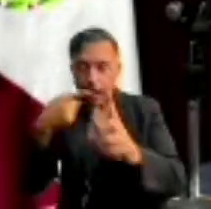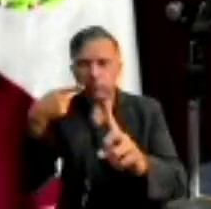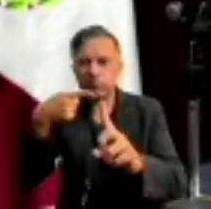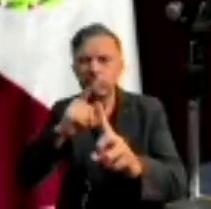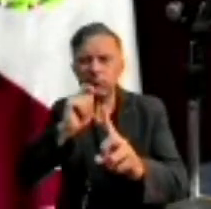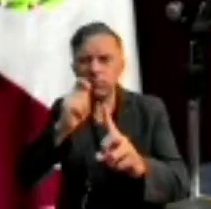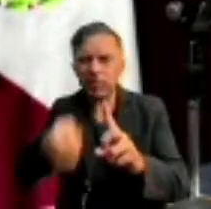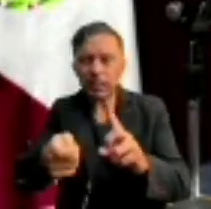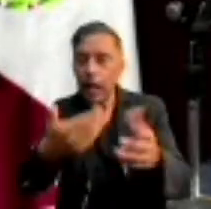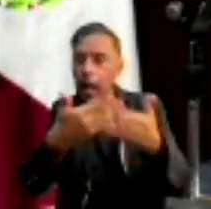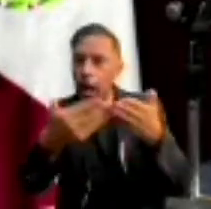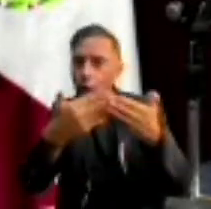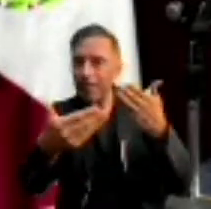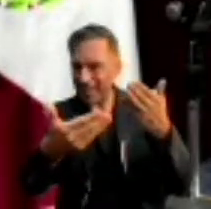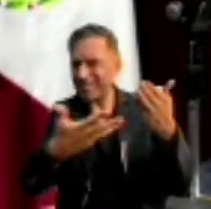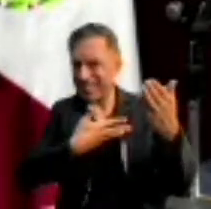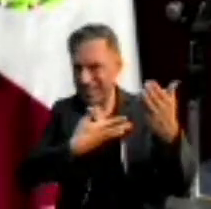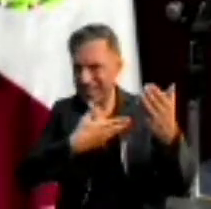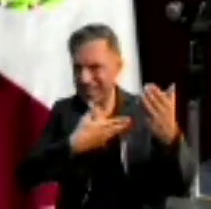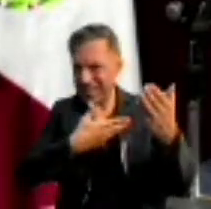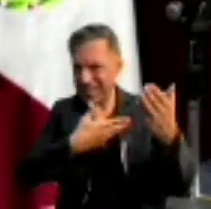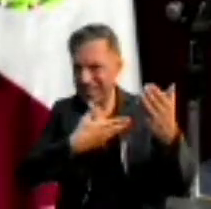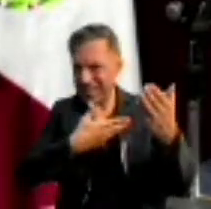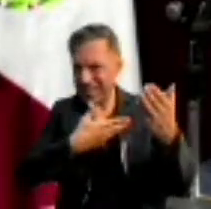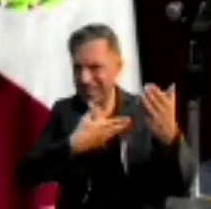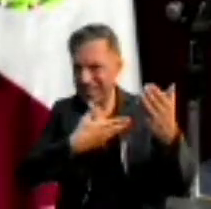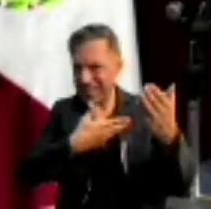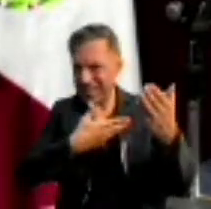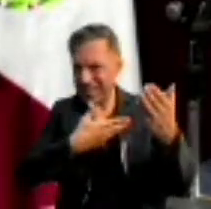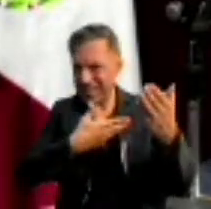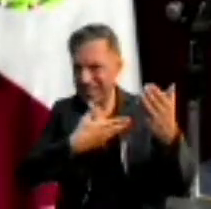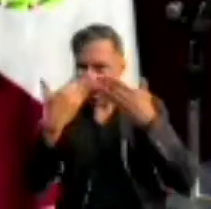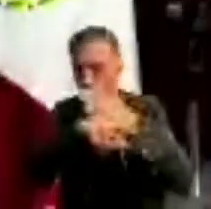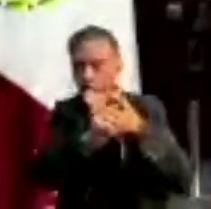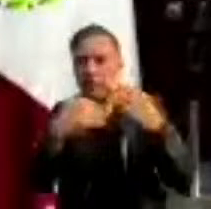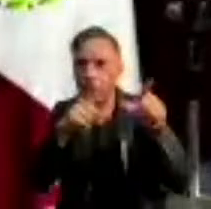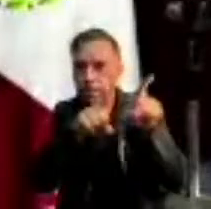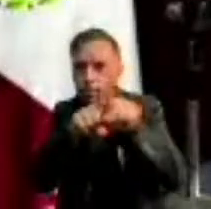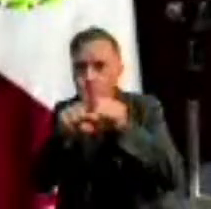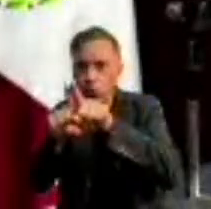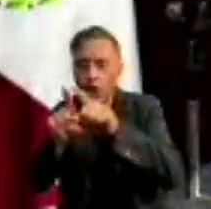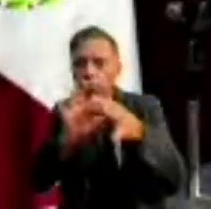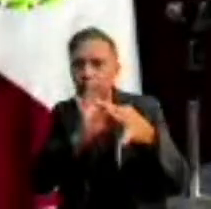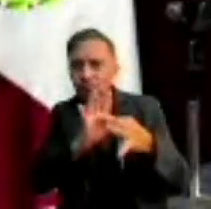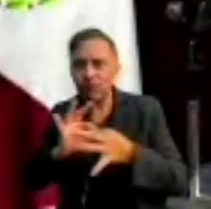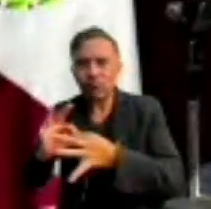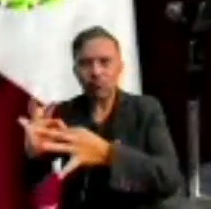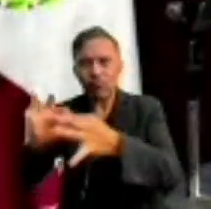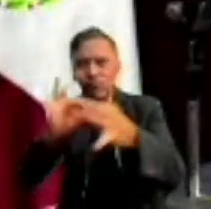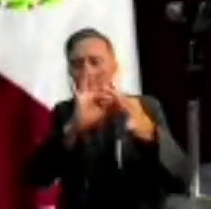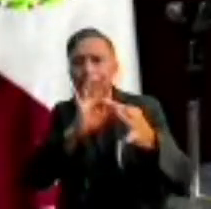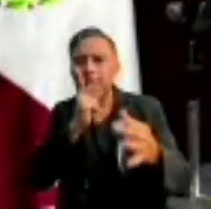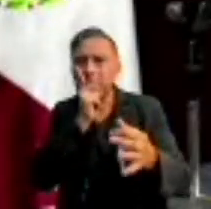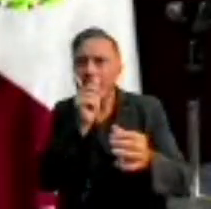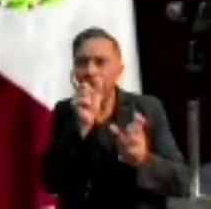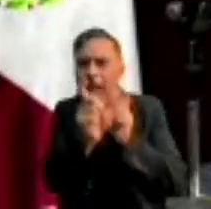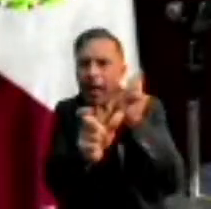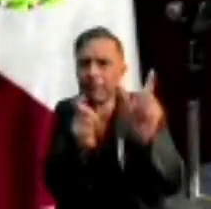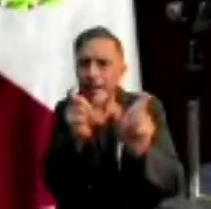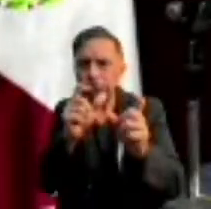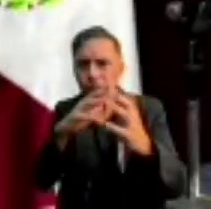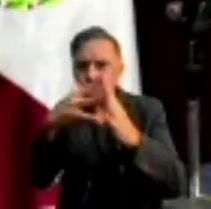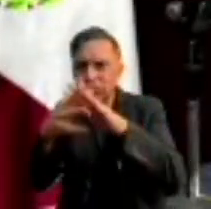normativo existente en la materia a través de la homogénesis homogenización de las definiciones jurídicas las